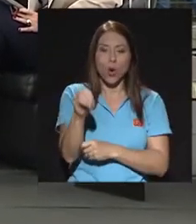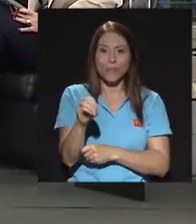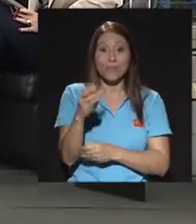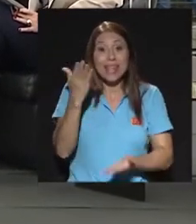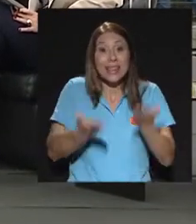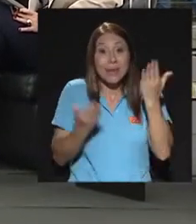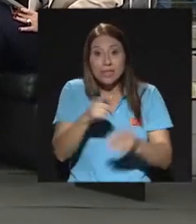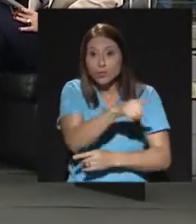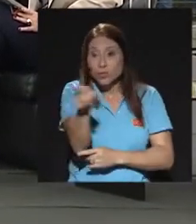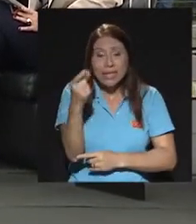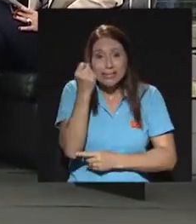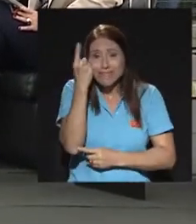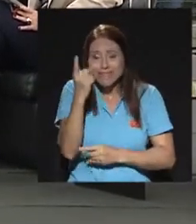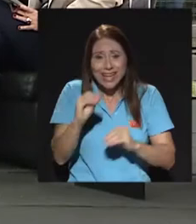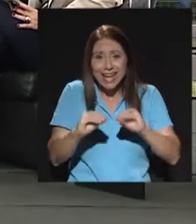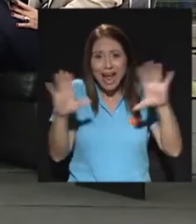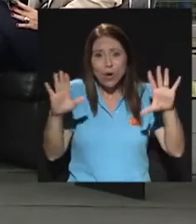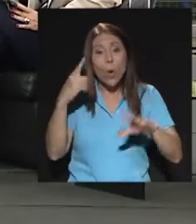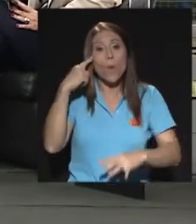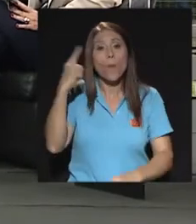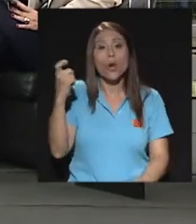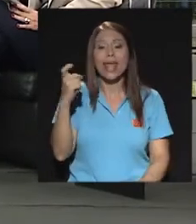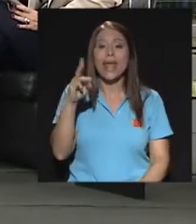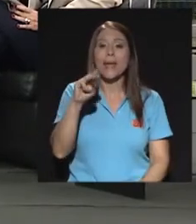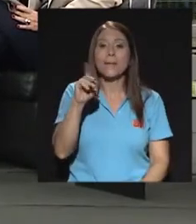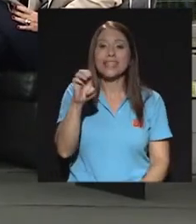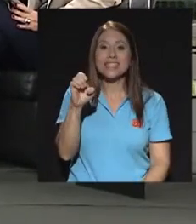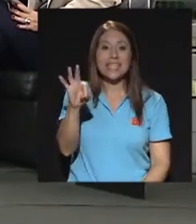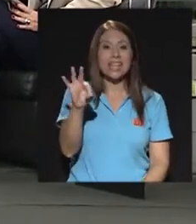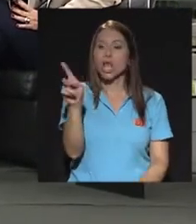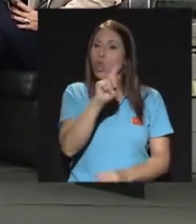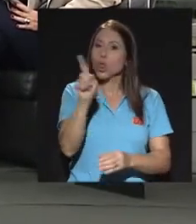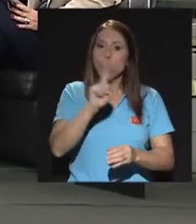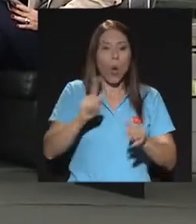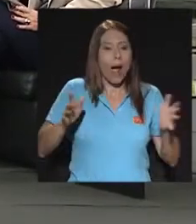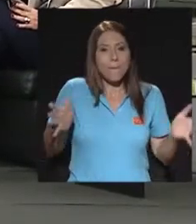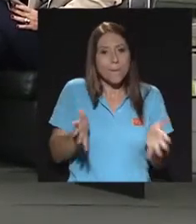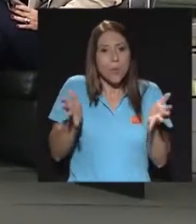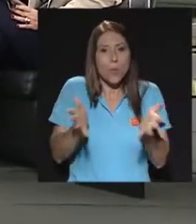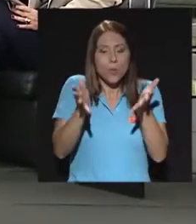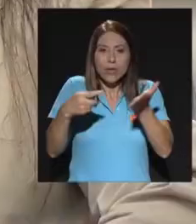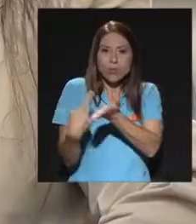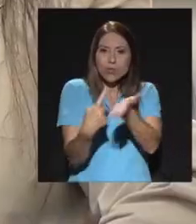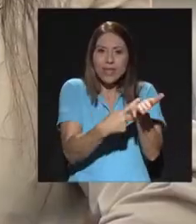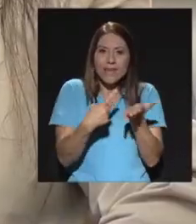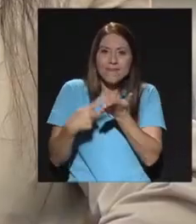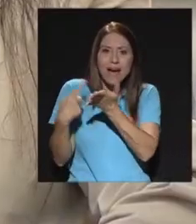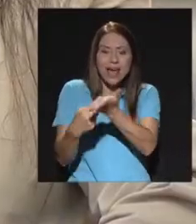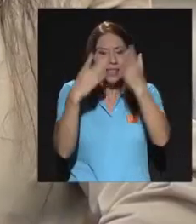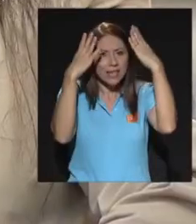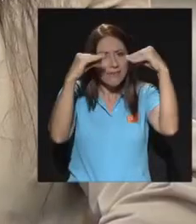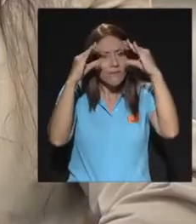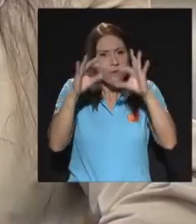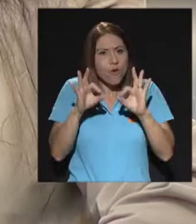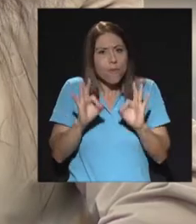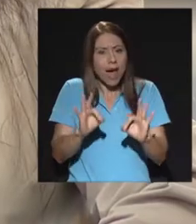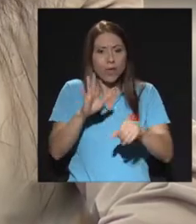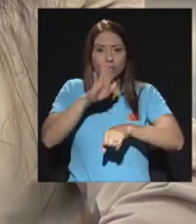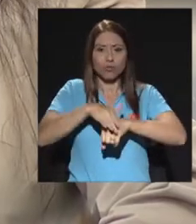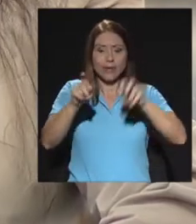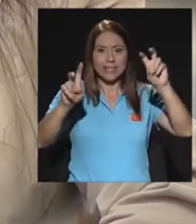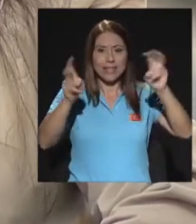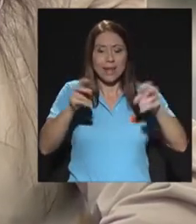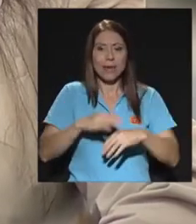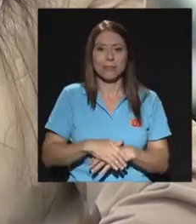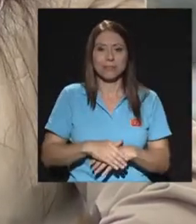tenga claro porque el MISIT no ha promovido un debate informado sobre este tema, que